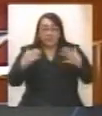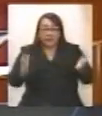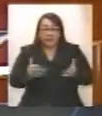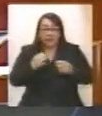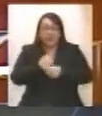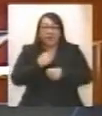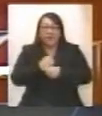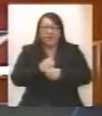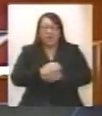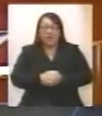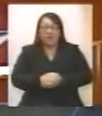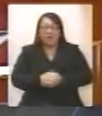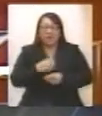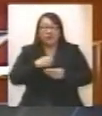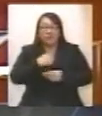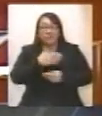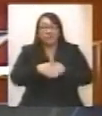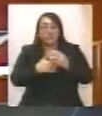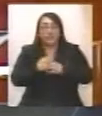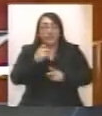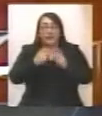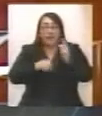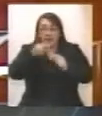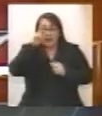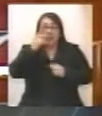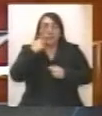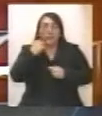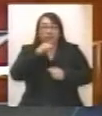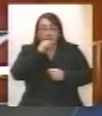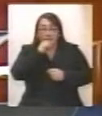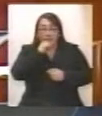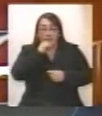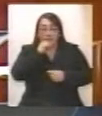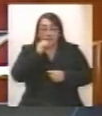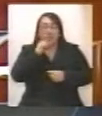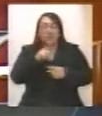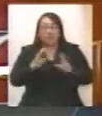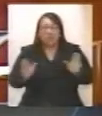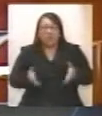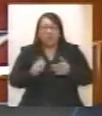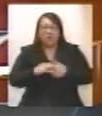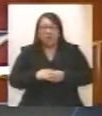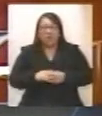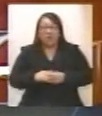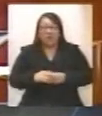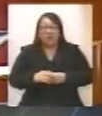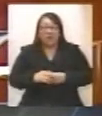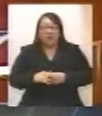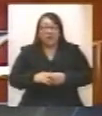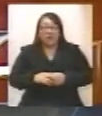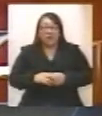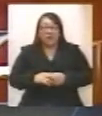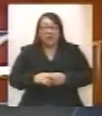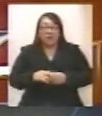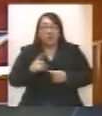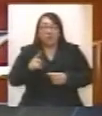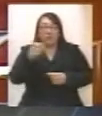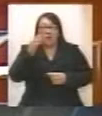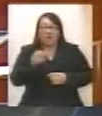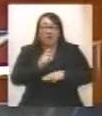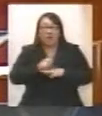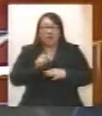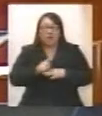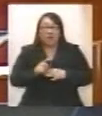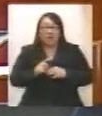acciones concretas en beneficio de todos los peruanos y peruanas y promover de manera decidida un verdadero